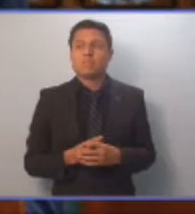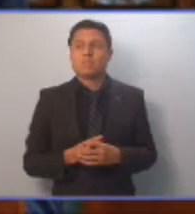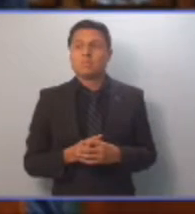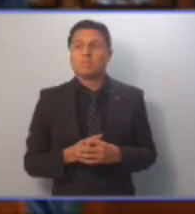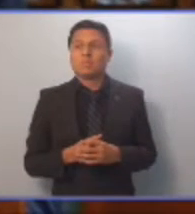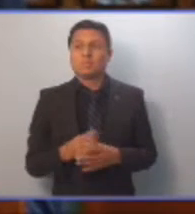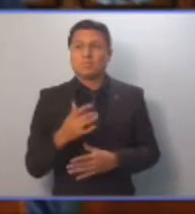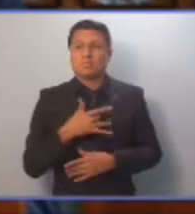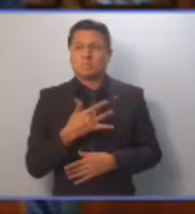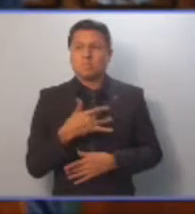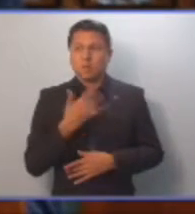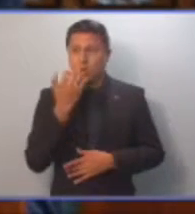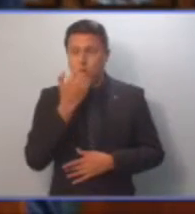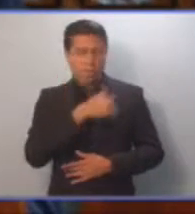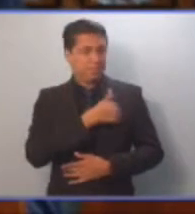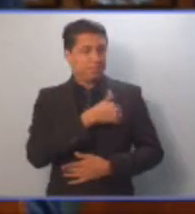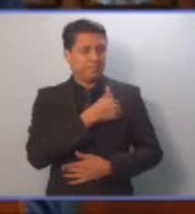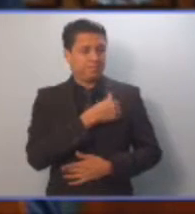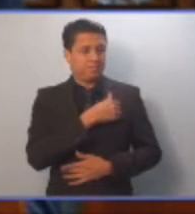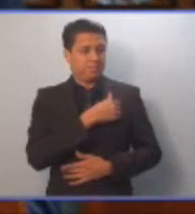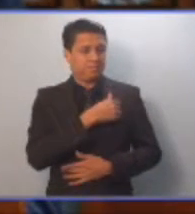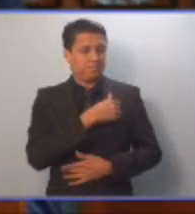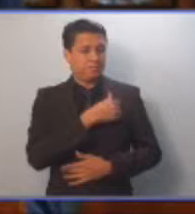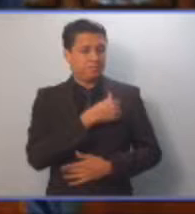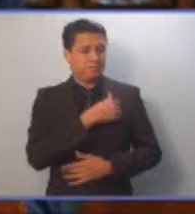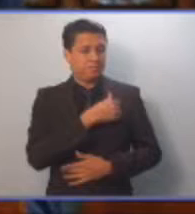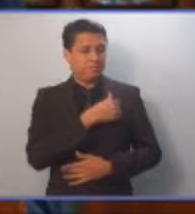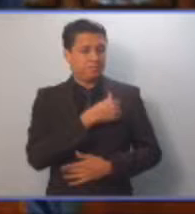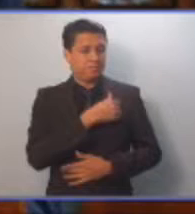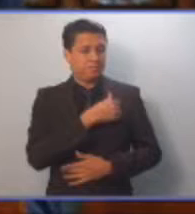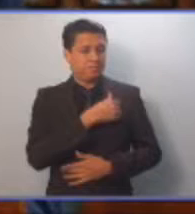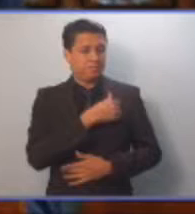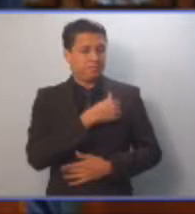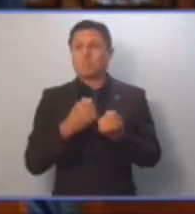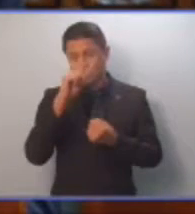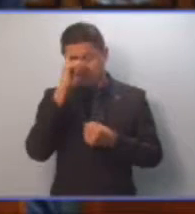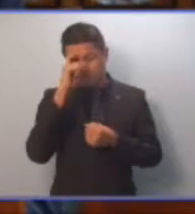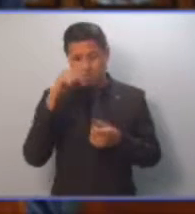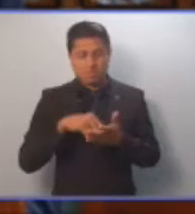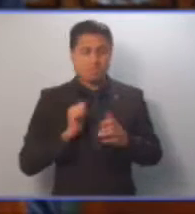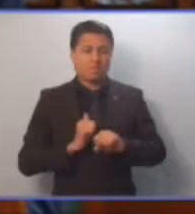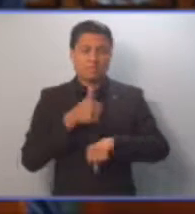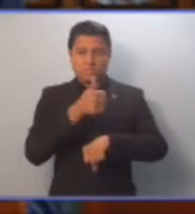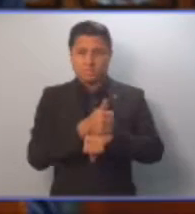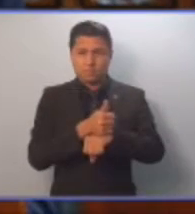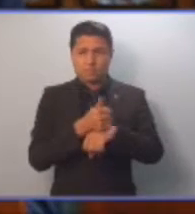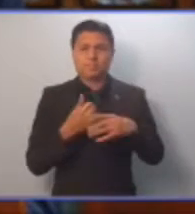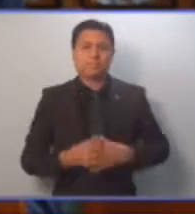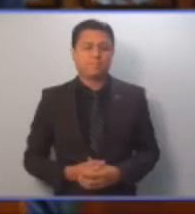me siento muy orgulloso de poder sumar esfuerzos con esta fundación